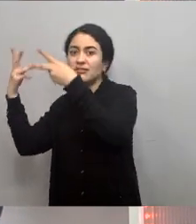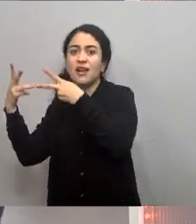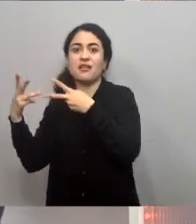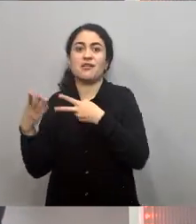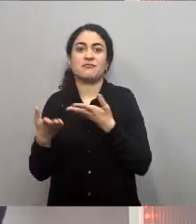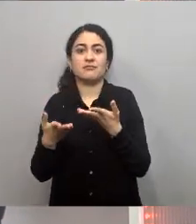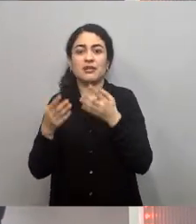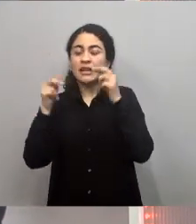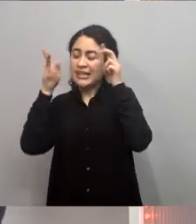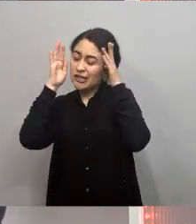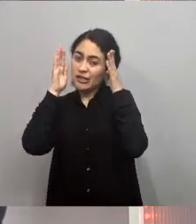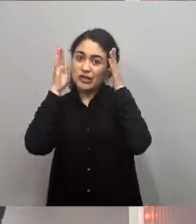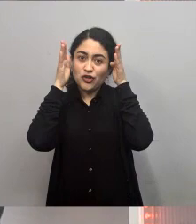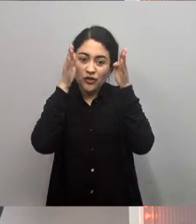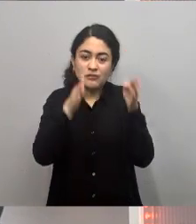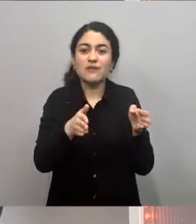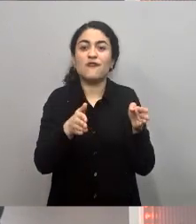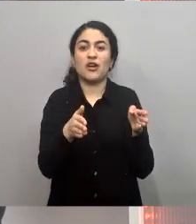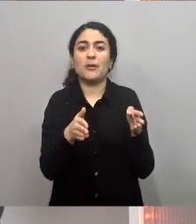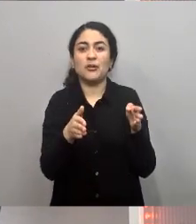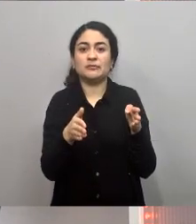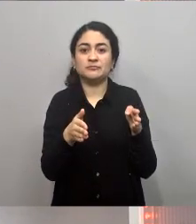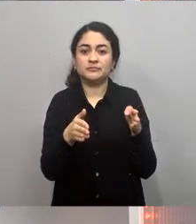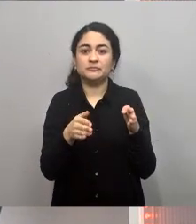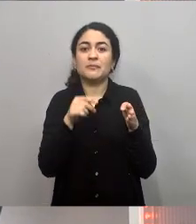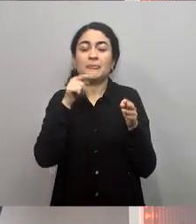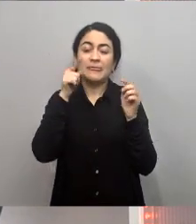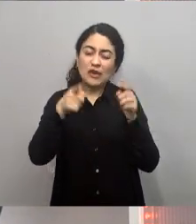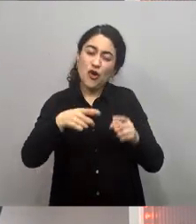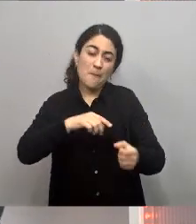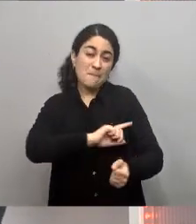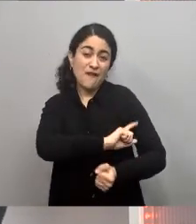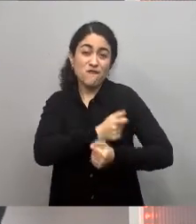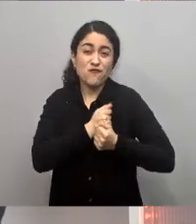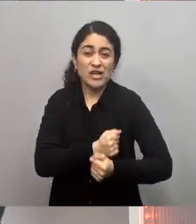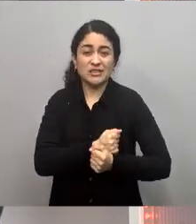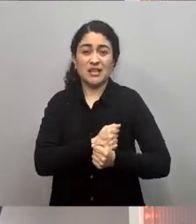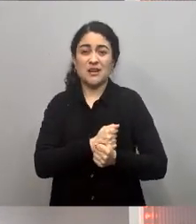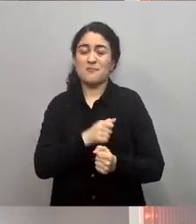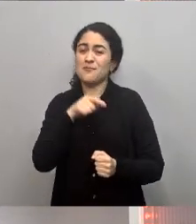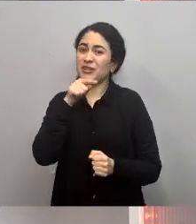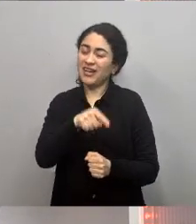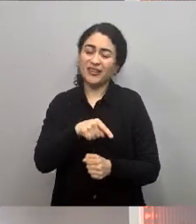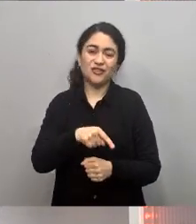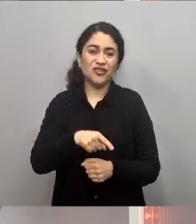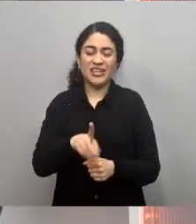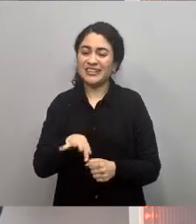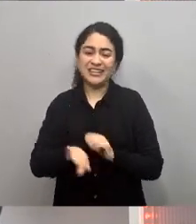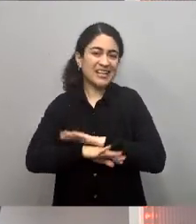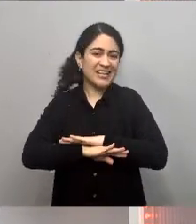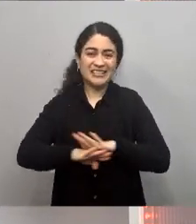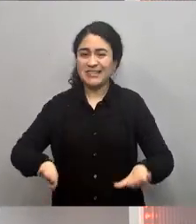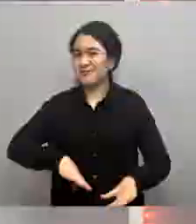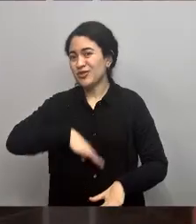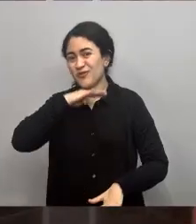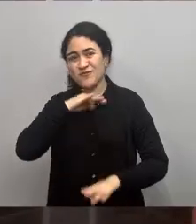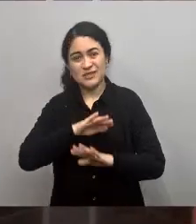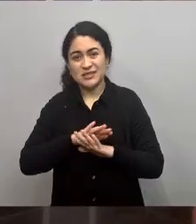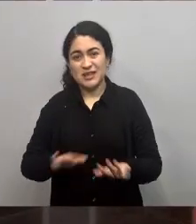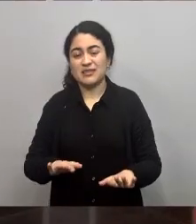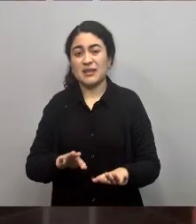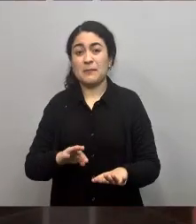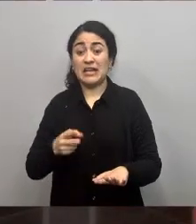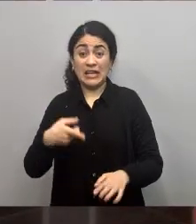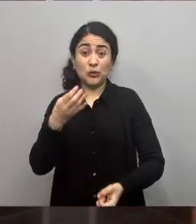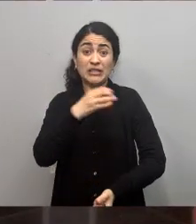y dejen de lado algunas cosas, sino que se siga con mucha más fuerza, porque esto una vez por todas hay que colocar un punto final y que no sirva solamente para nuestra región, sino